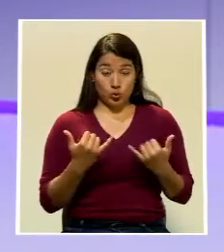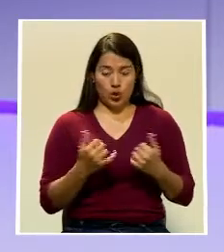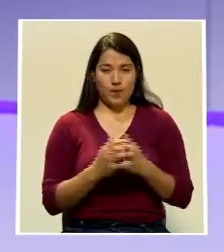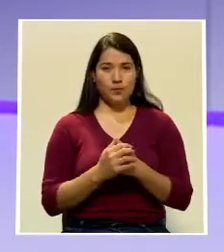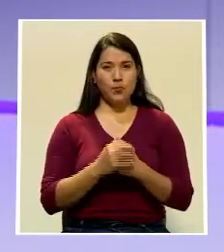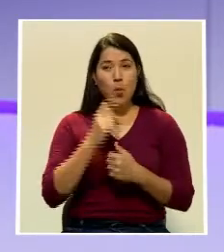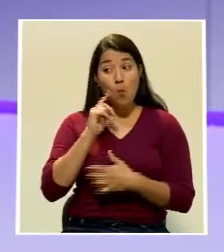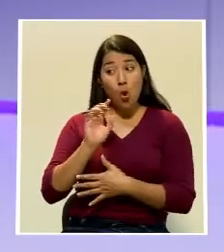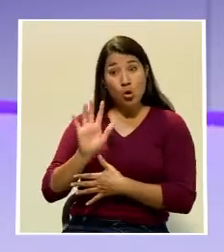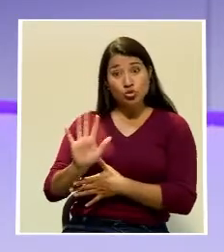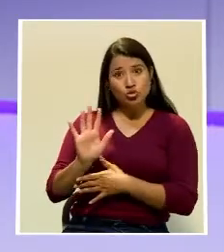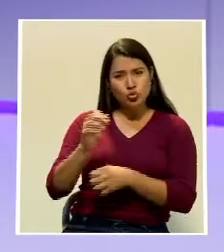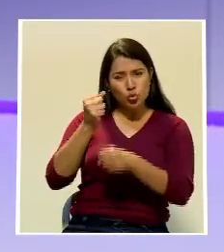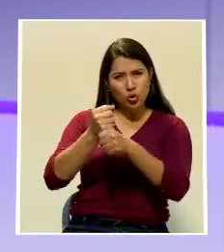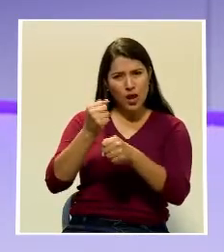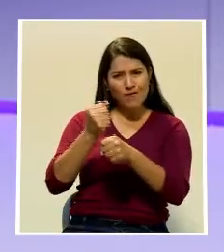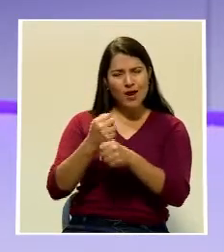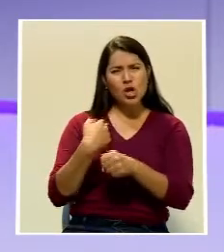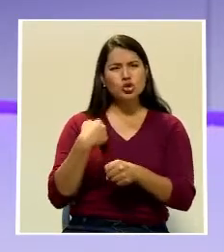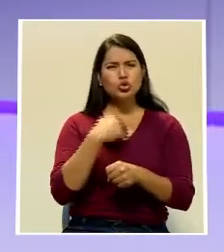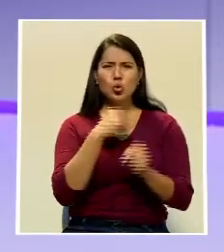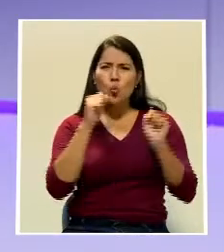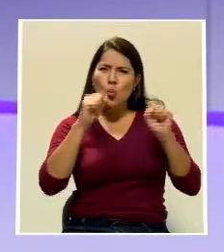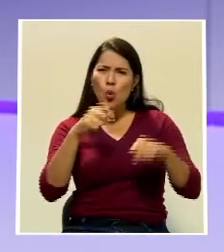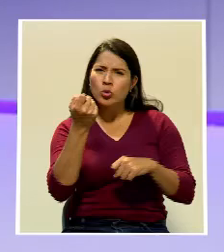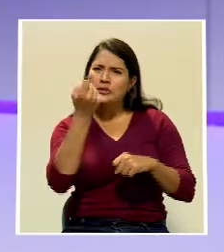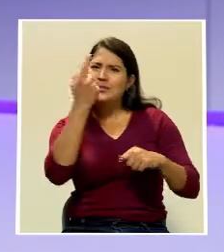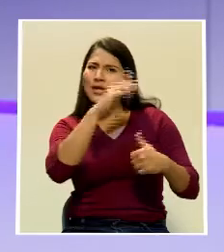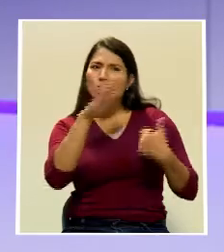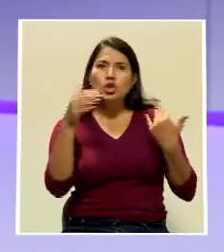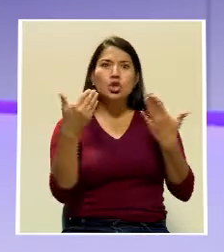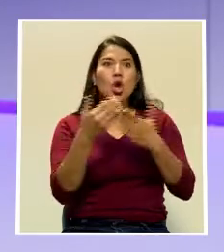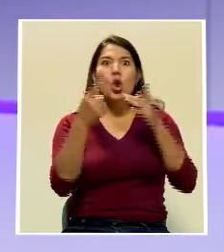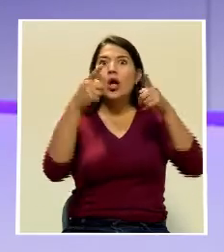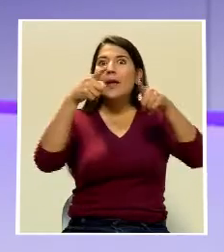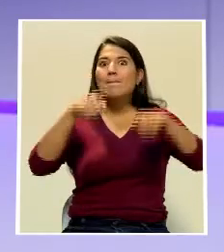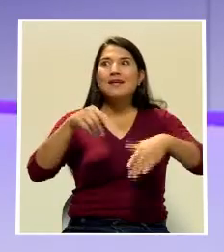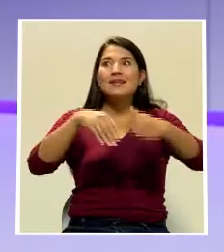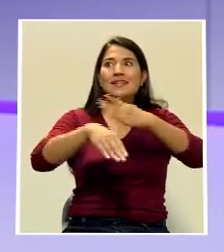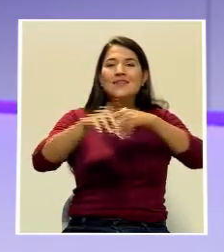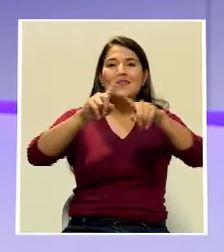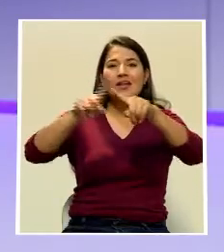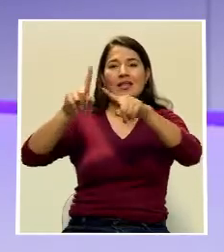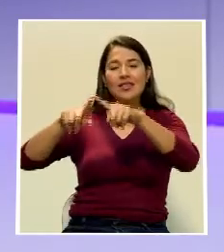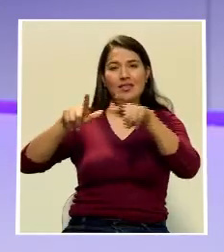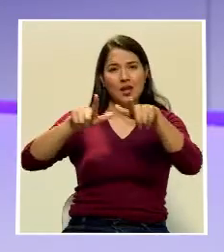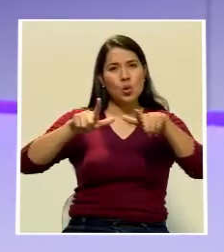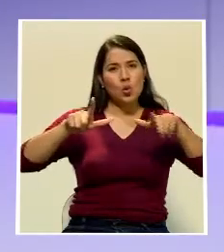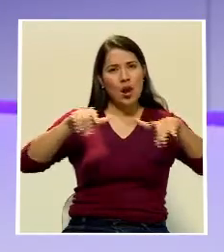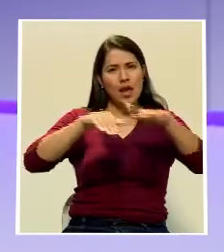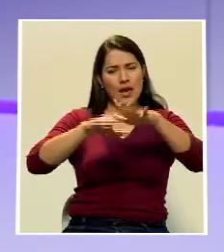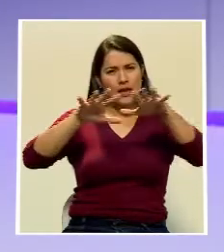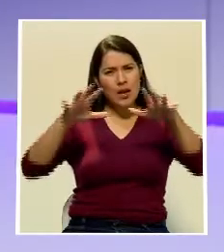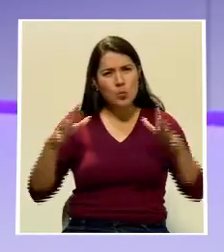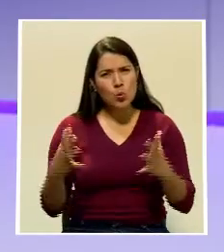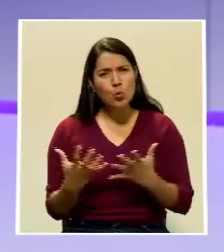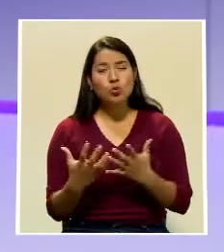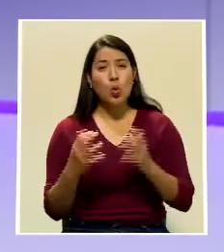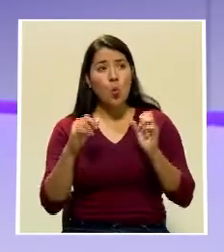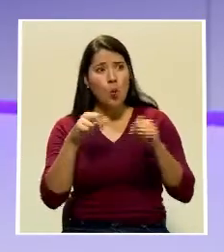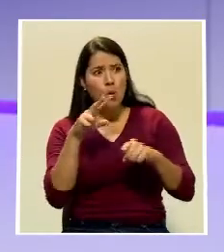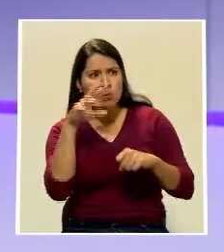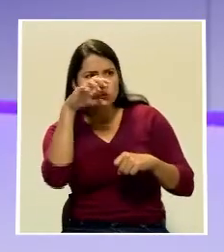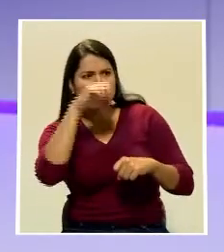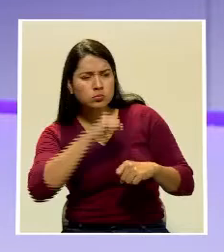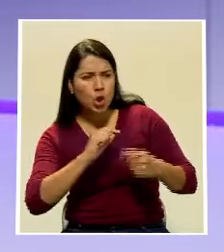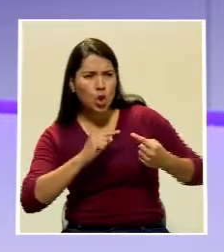sus imágenes entendemos lo que ocurre al otro lado del mundo. Vemos el dolor o nos asombramos